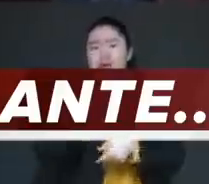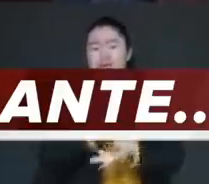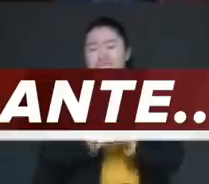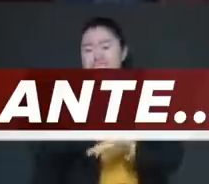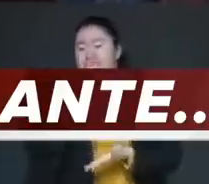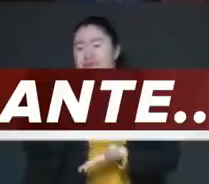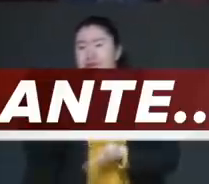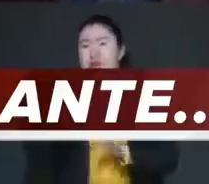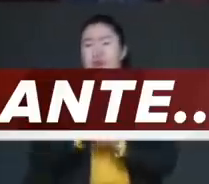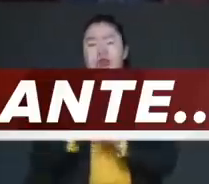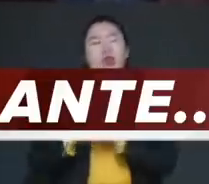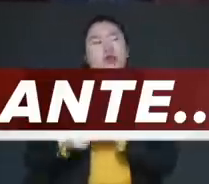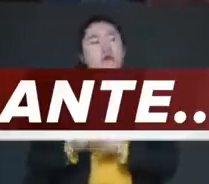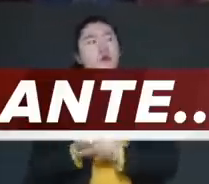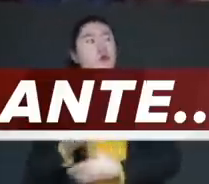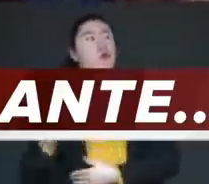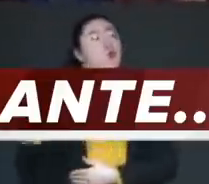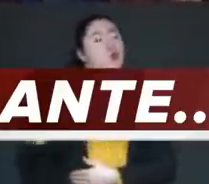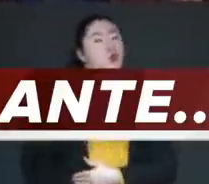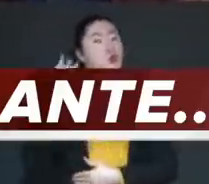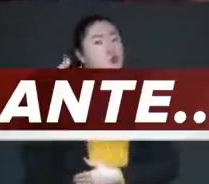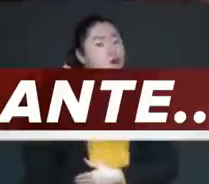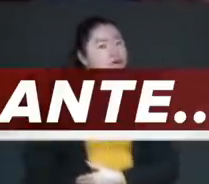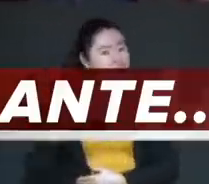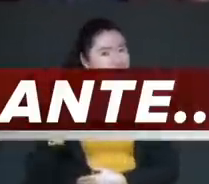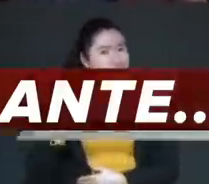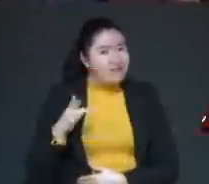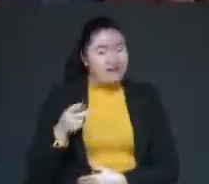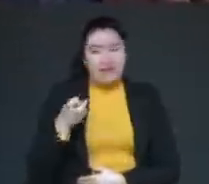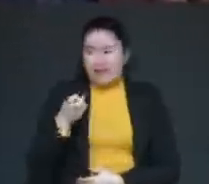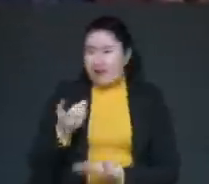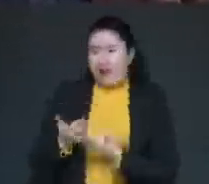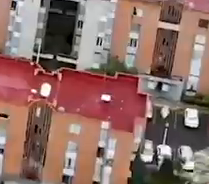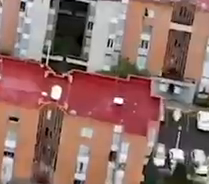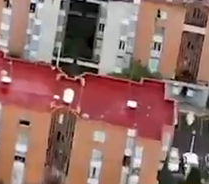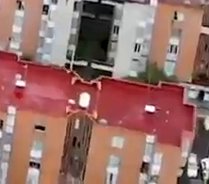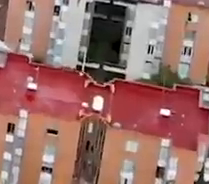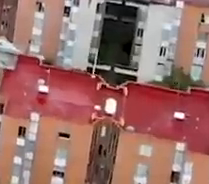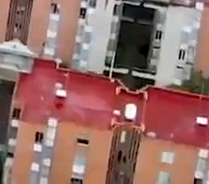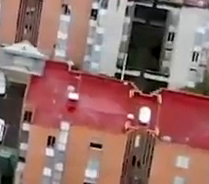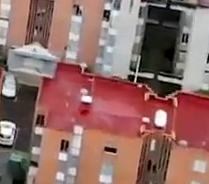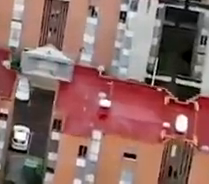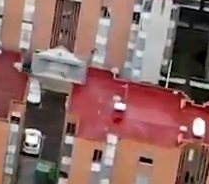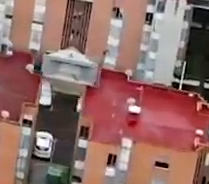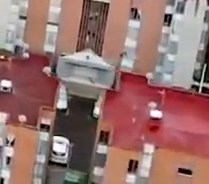a cambio de dar los recursos para la vivienda. Eso se acabó en este gobierno.